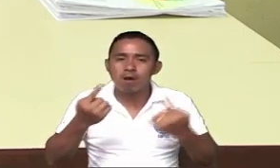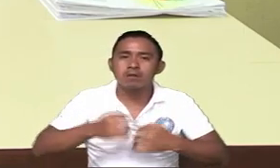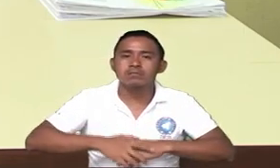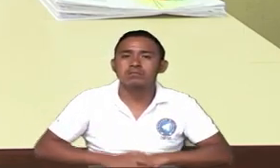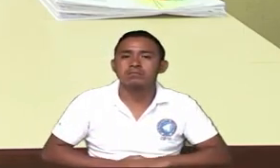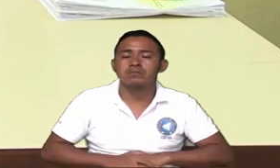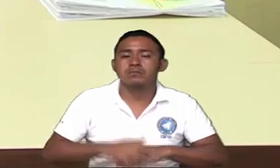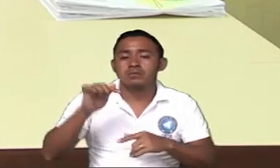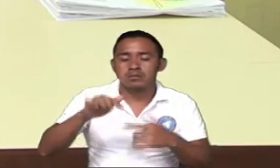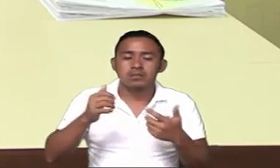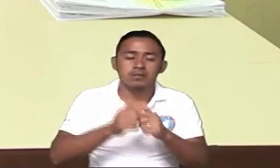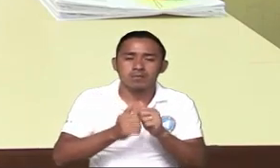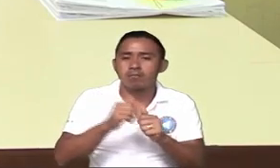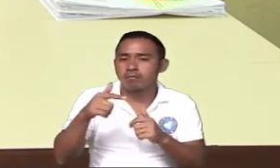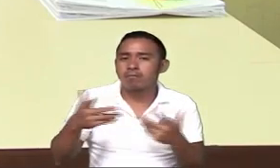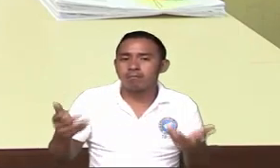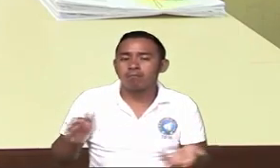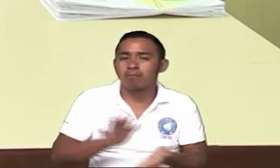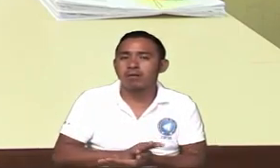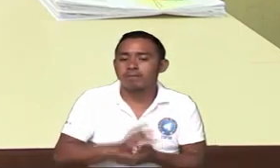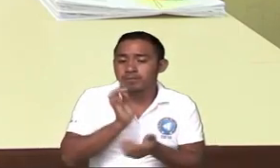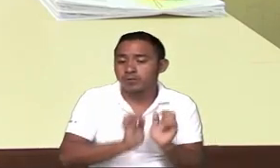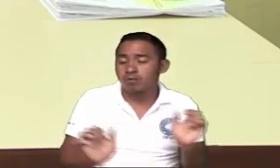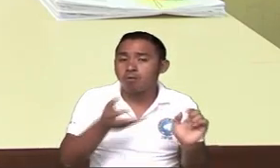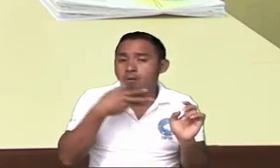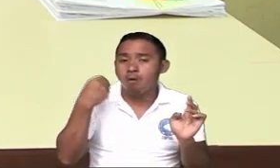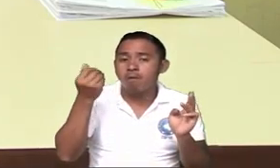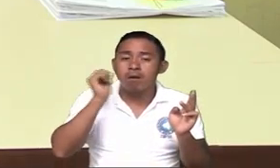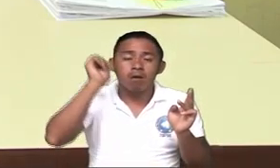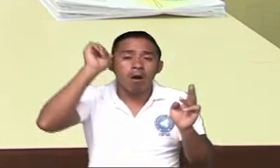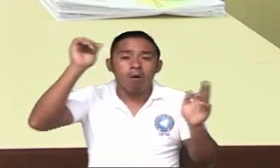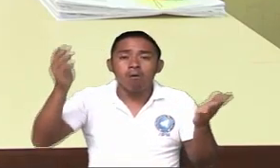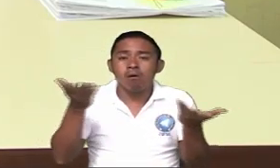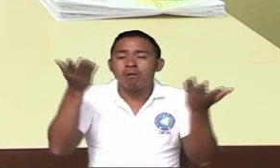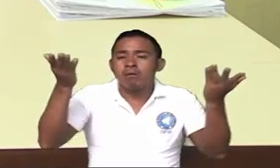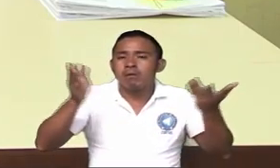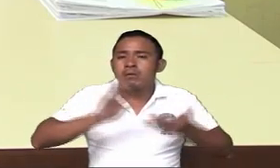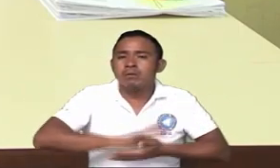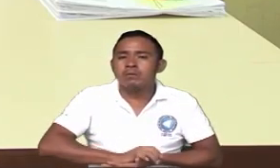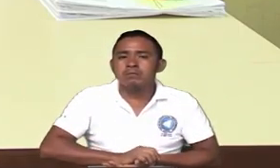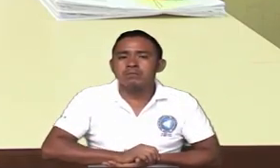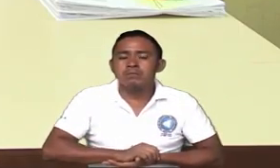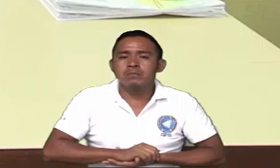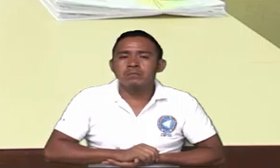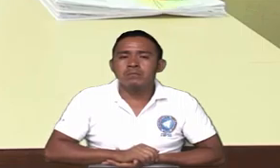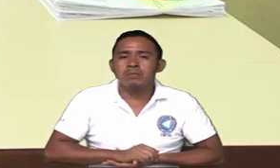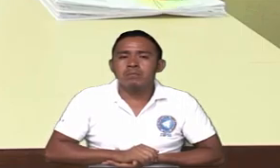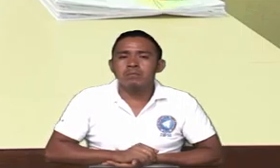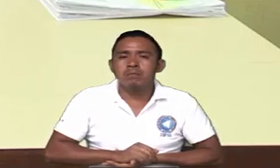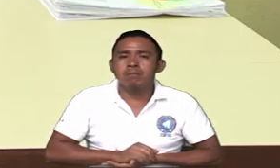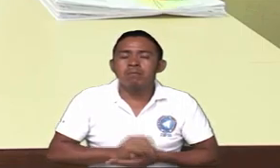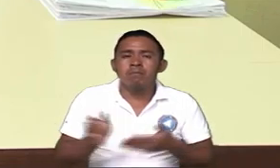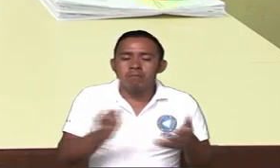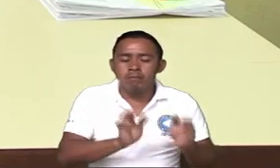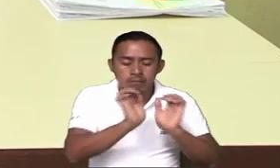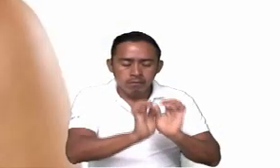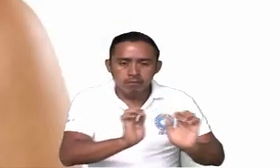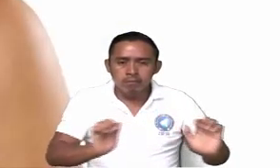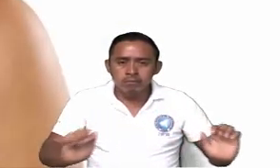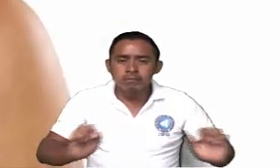este tipo de situación? ¿Los niños, los jóvenes, los adultos mayores? ¿Quiénes? Sí, en el caso de los niños,